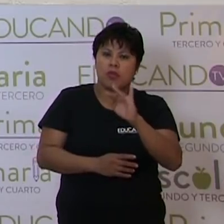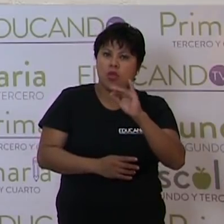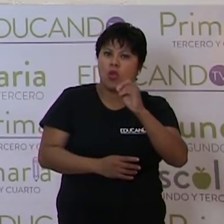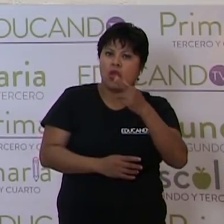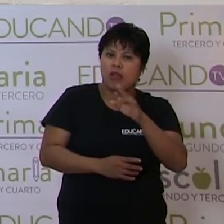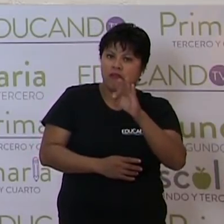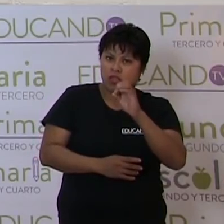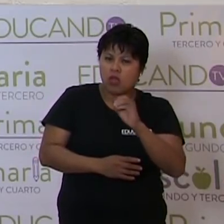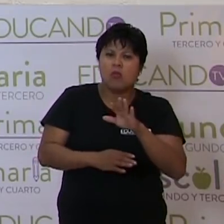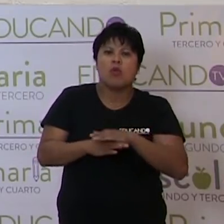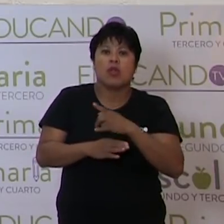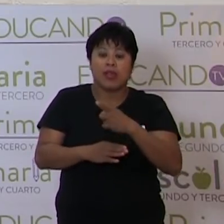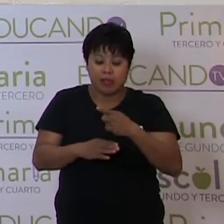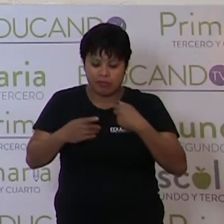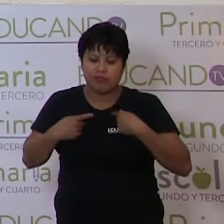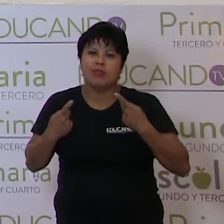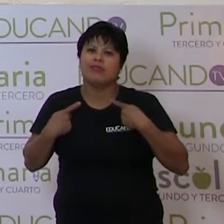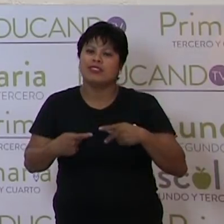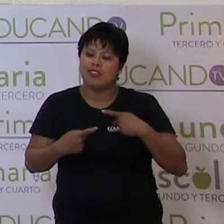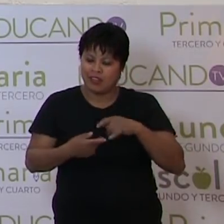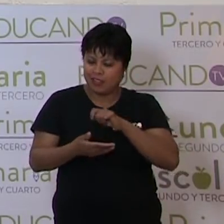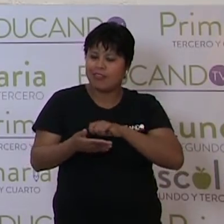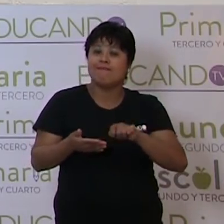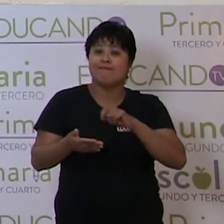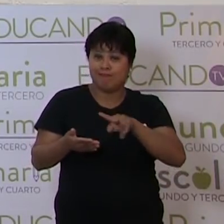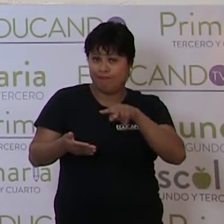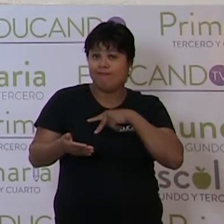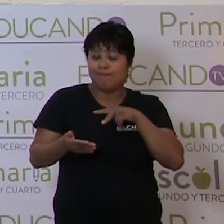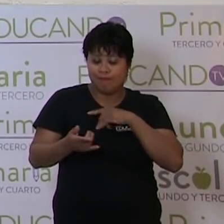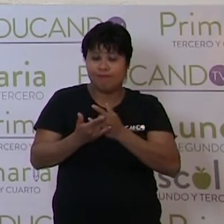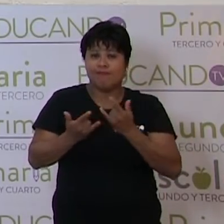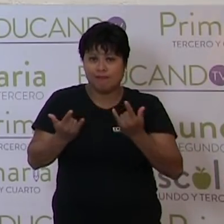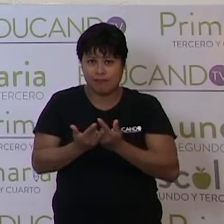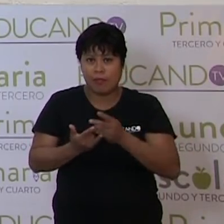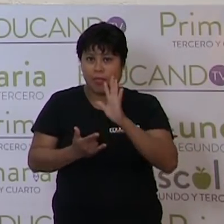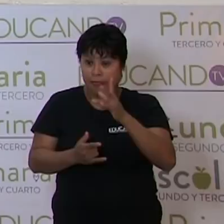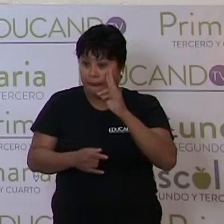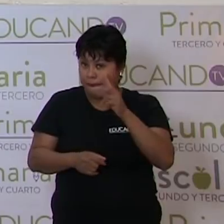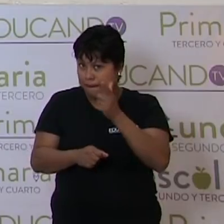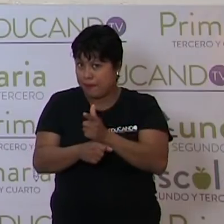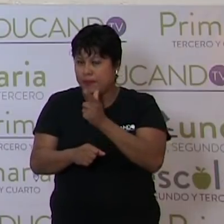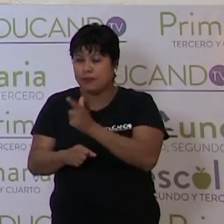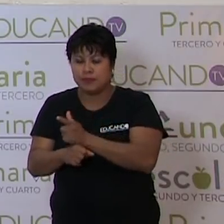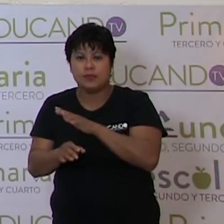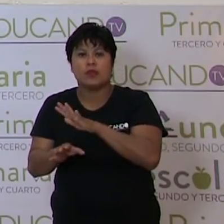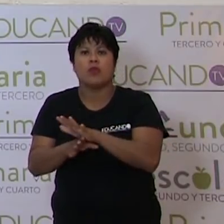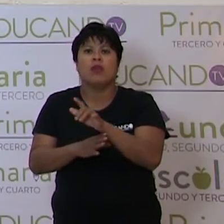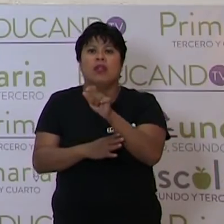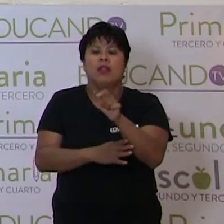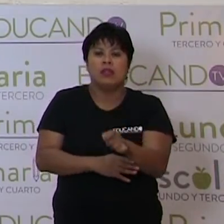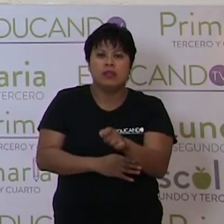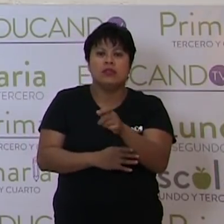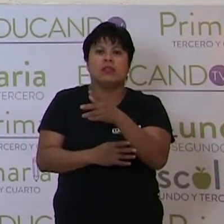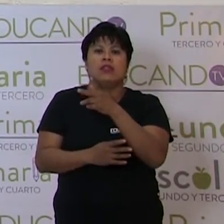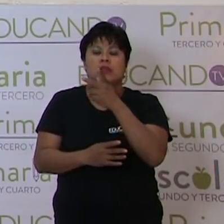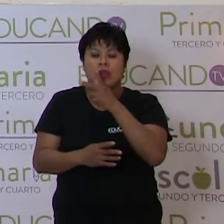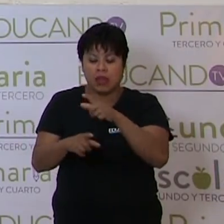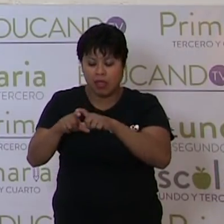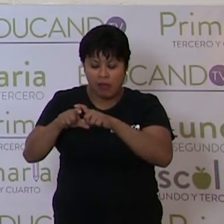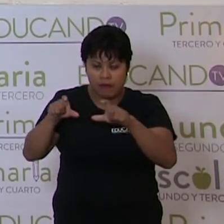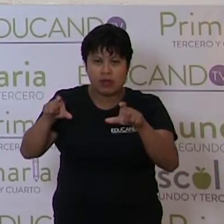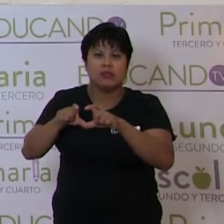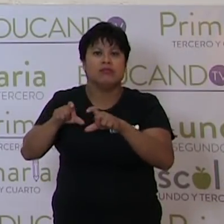autobiográfico, porque el autor es el protagonista. Ya identificaron cuáles son las frases